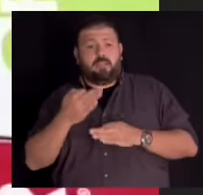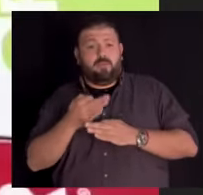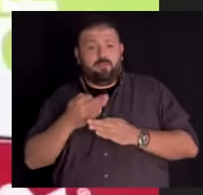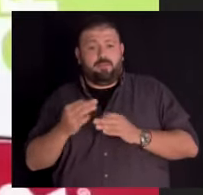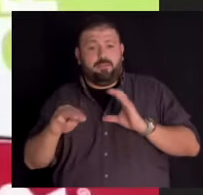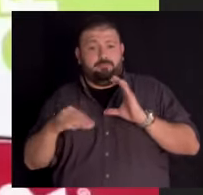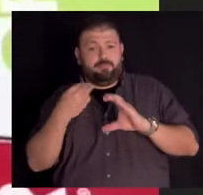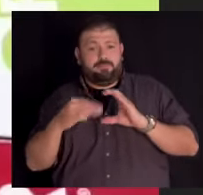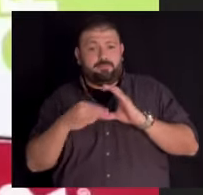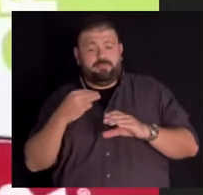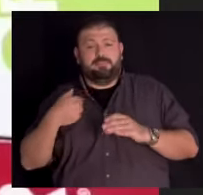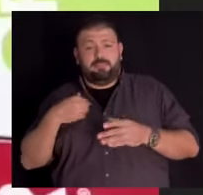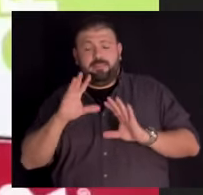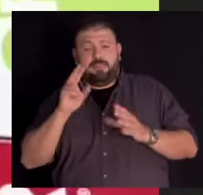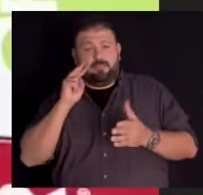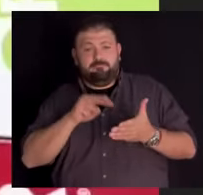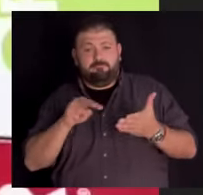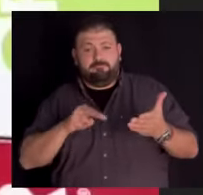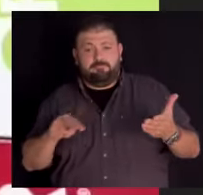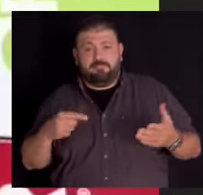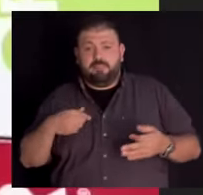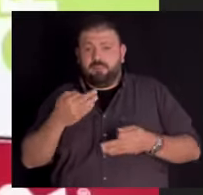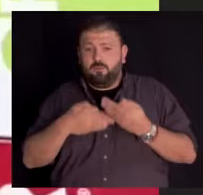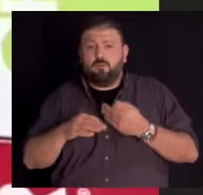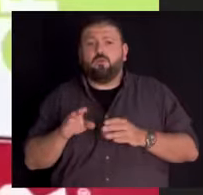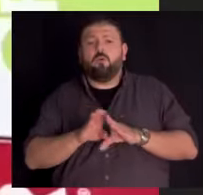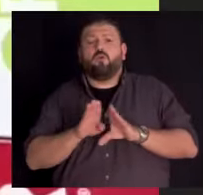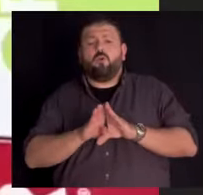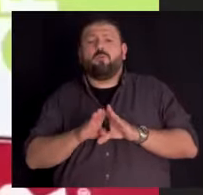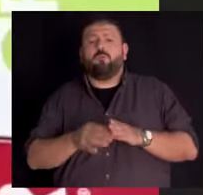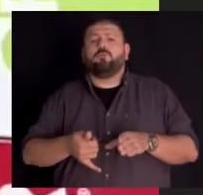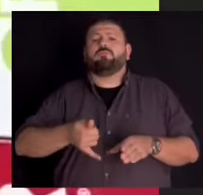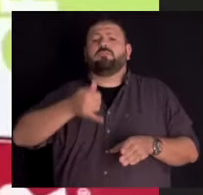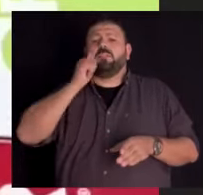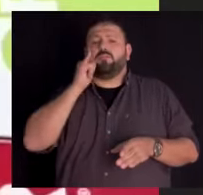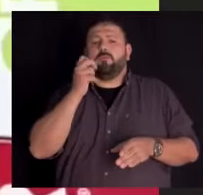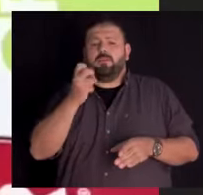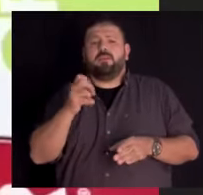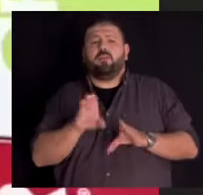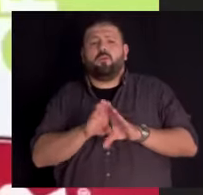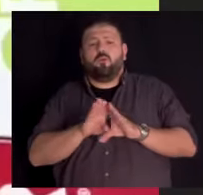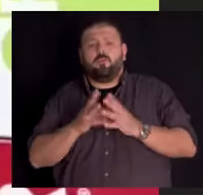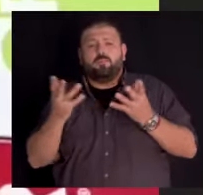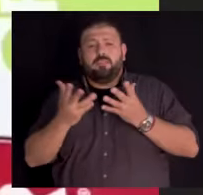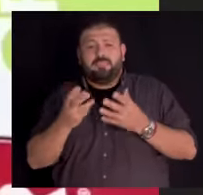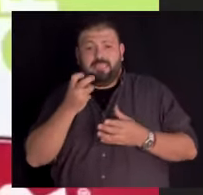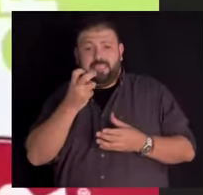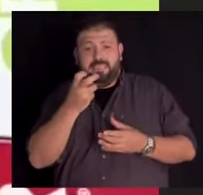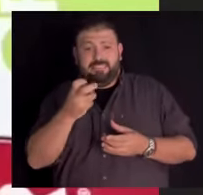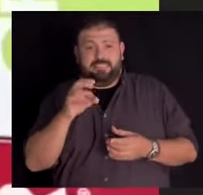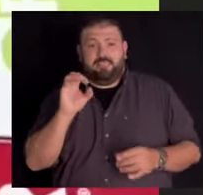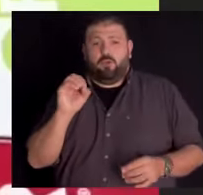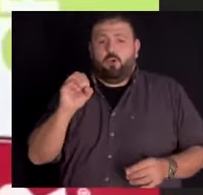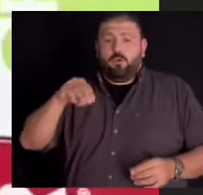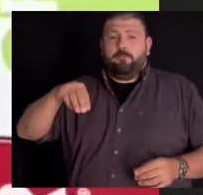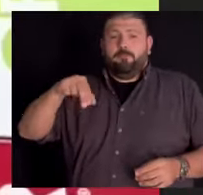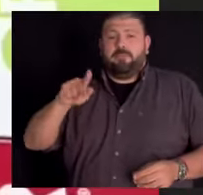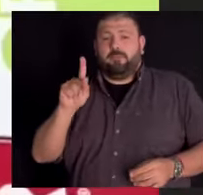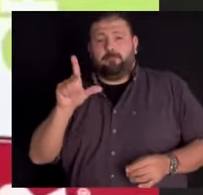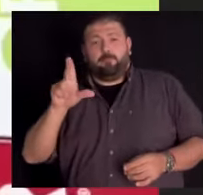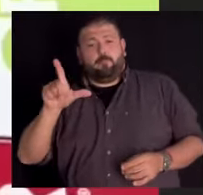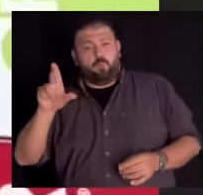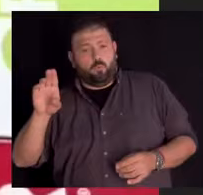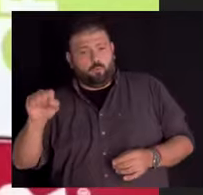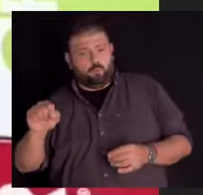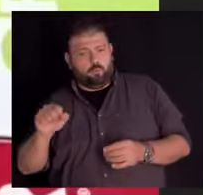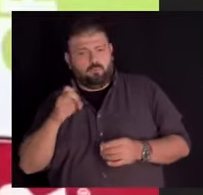texto que estaba yo leyendo y ponen que cómo se toma el producto. Déjenme enseñarles. Mire, este es un OmniPlus. Lo único que